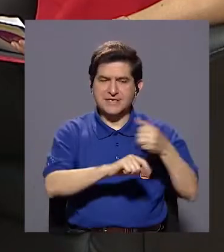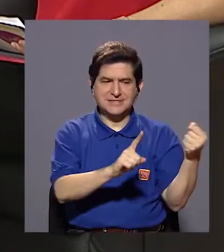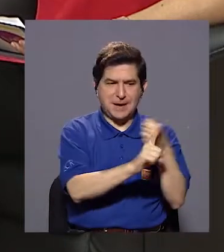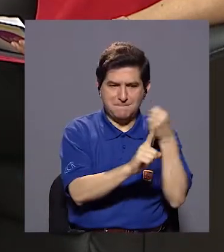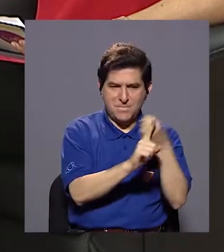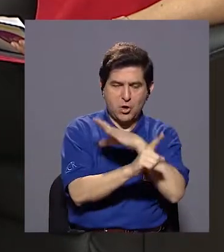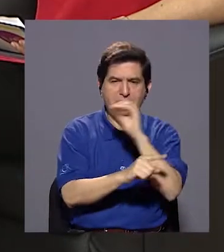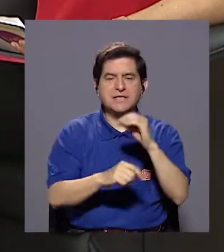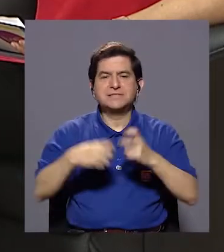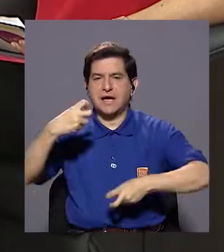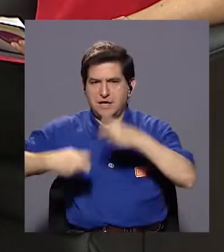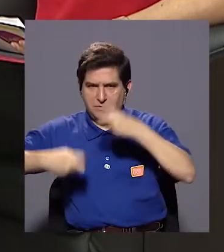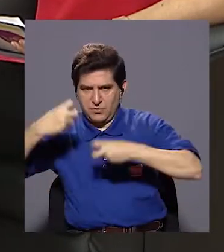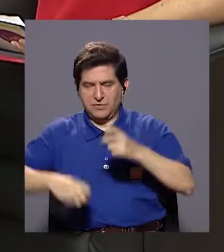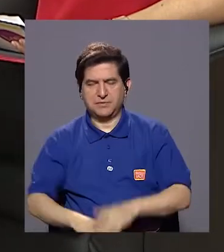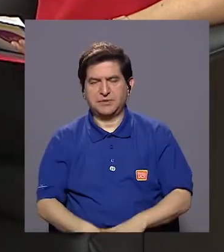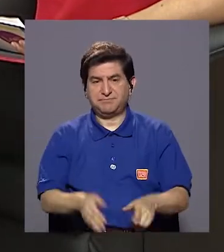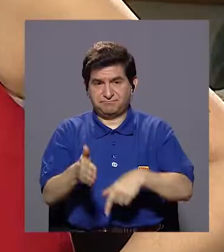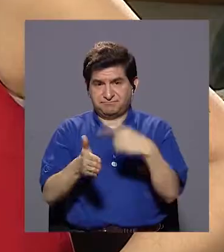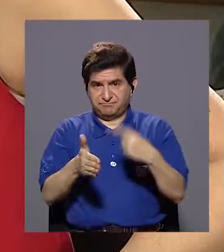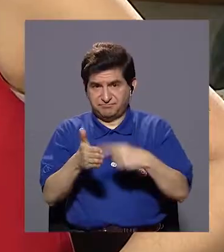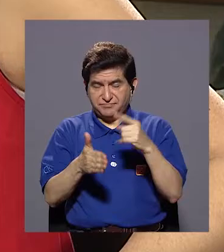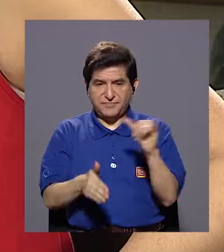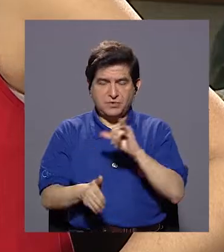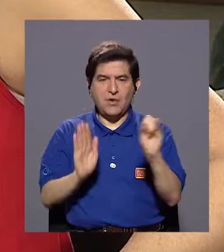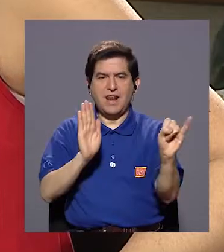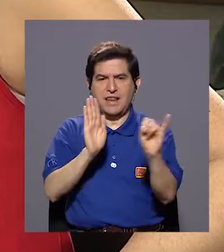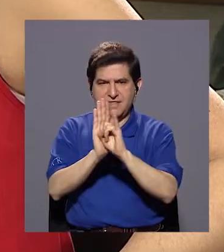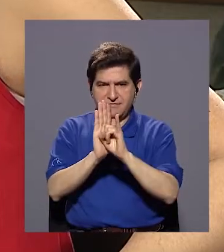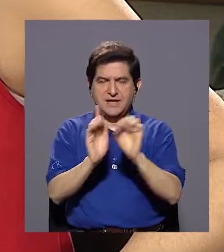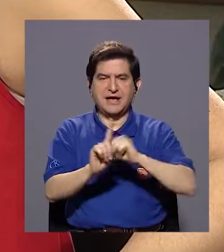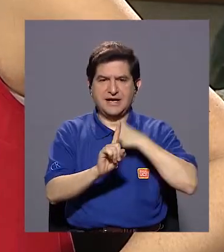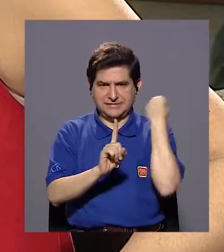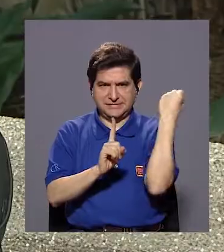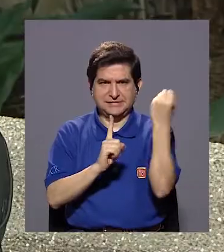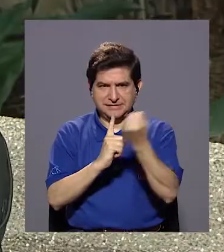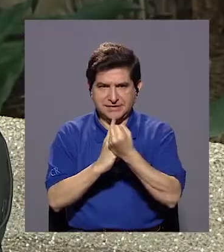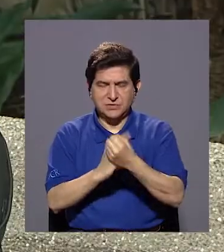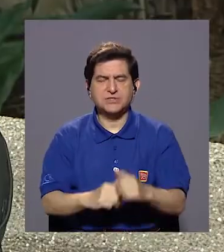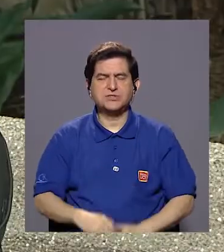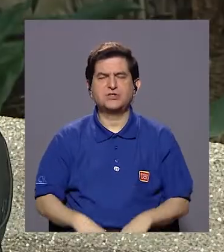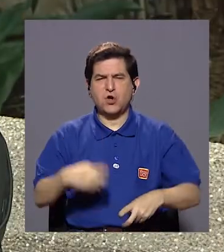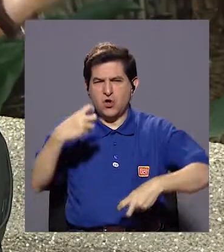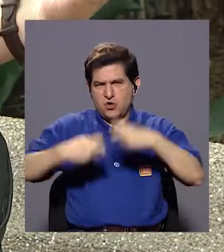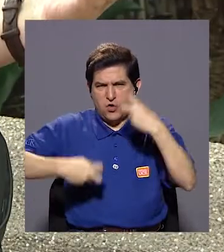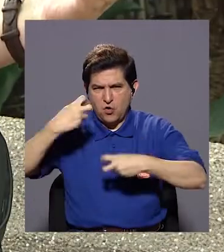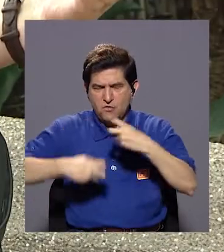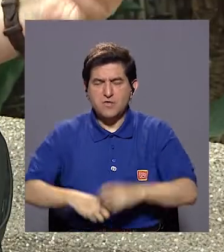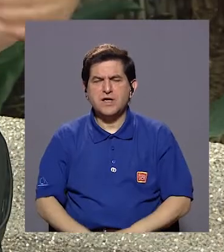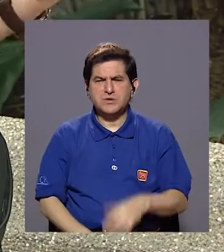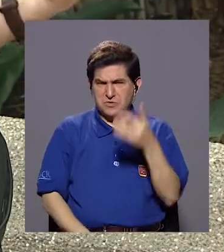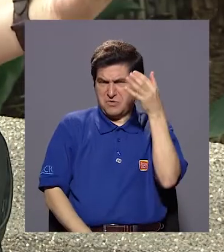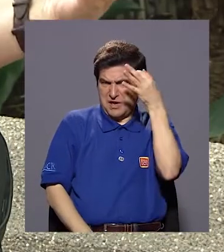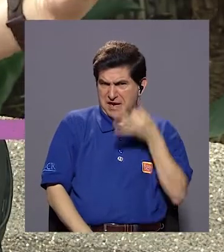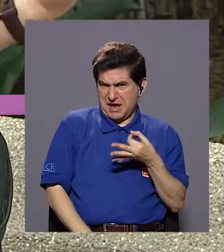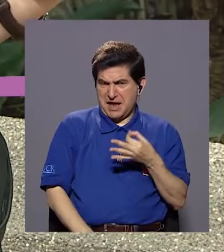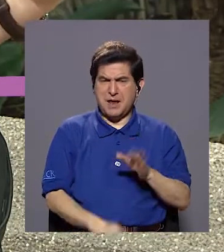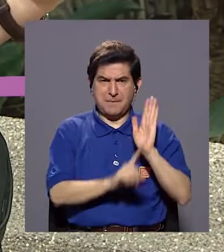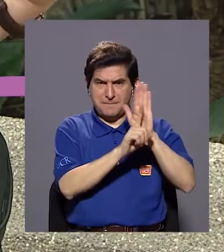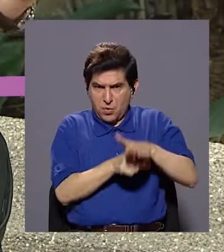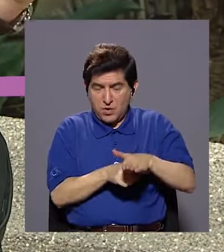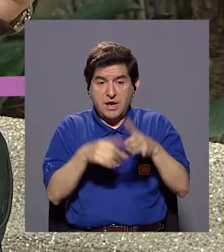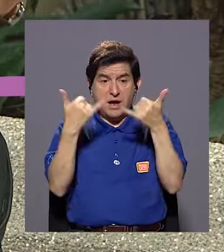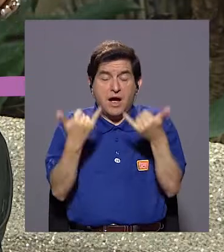es violencia y lo que es conflicto, ¿verdad? Y a veces, muchas veces también identificamos una situación de conflicto como que si fuera bullying. Y ahora mucha